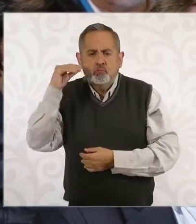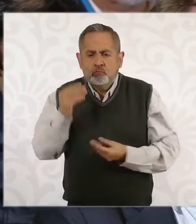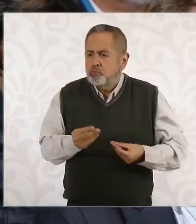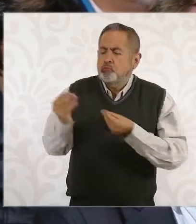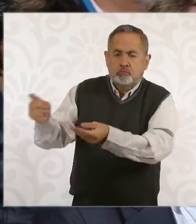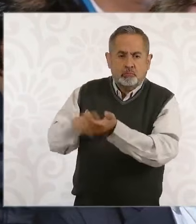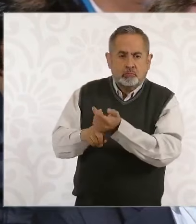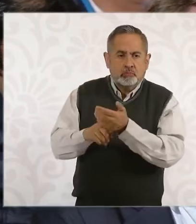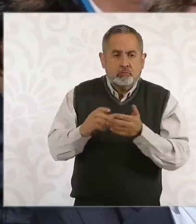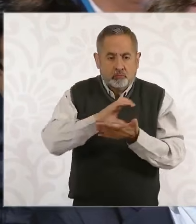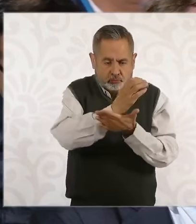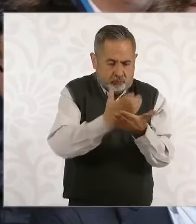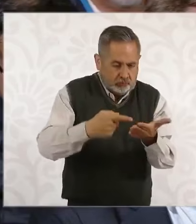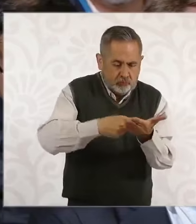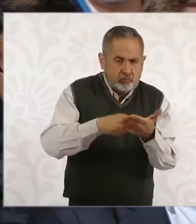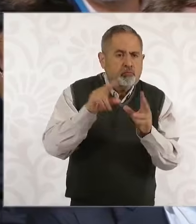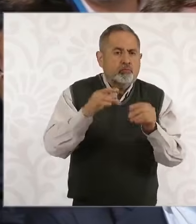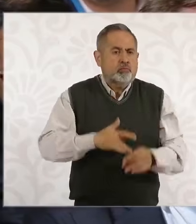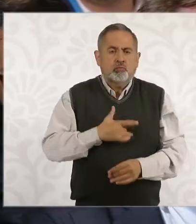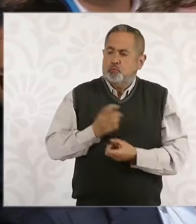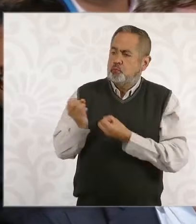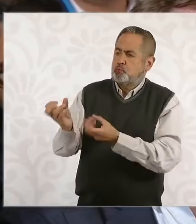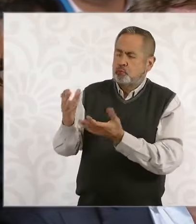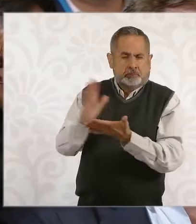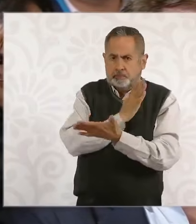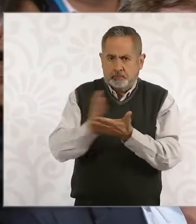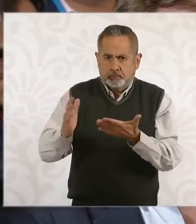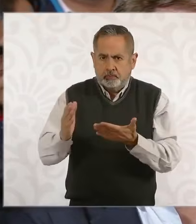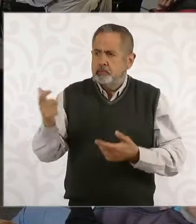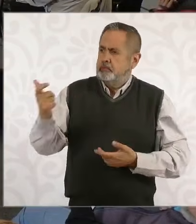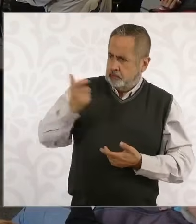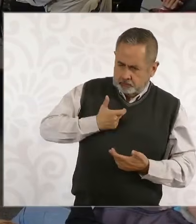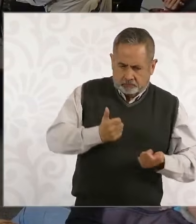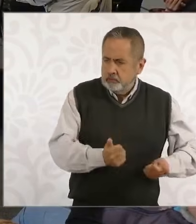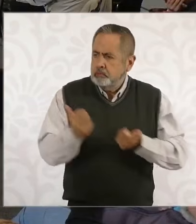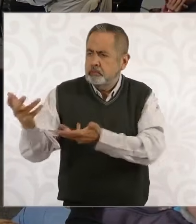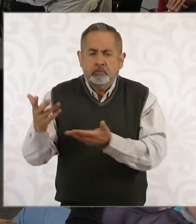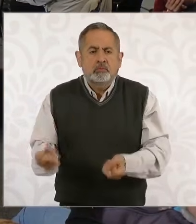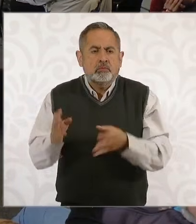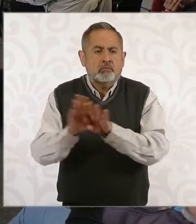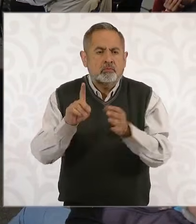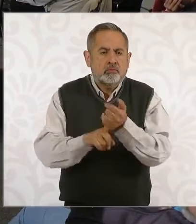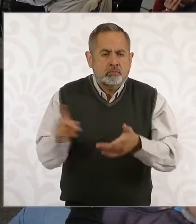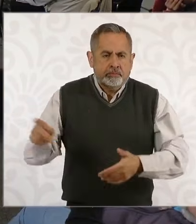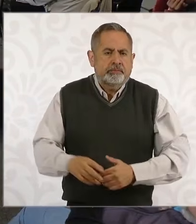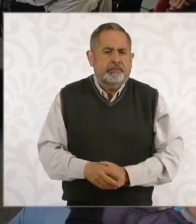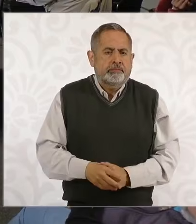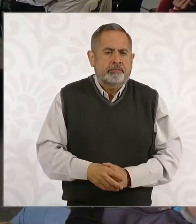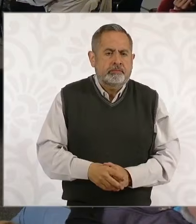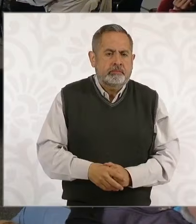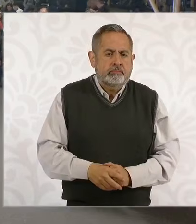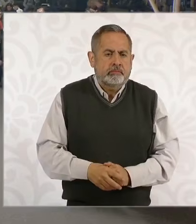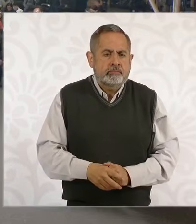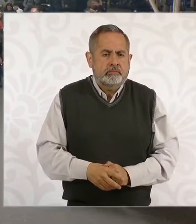específico vía contrato, más no ayuda humanitaria que es independiente, que es la del gobierno. A ver si ponen la gráfica.